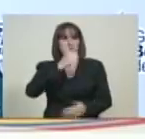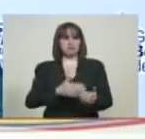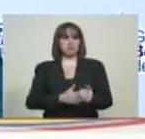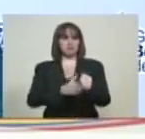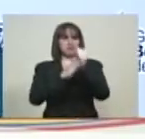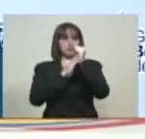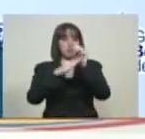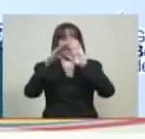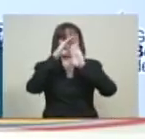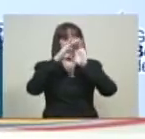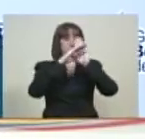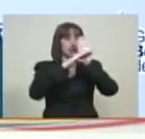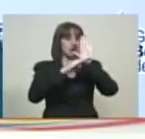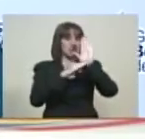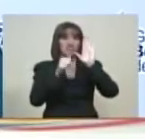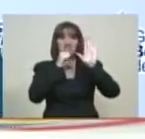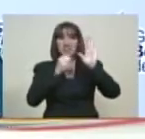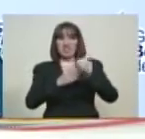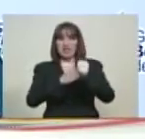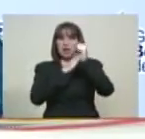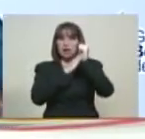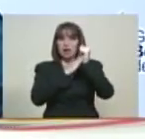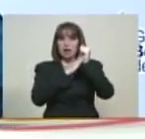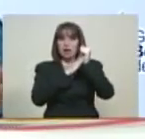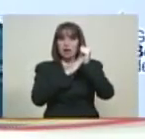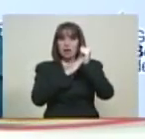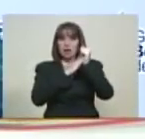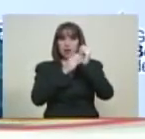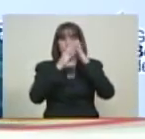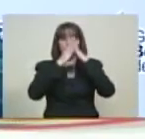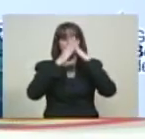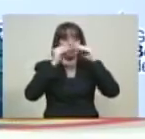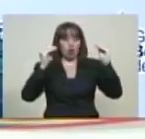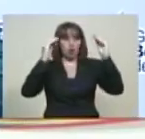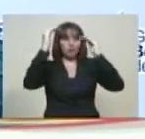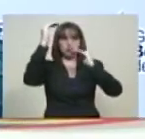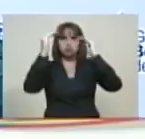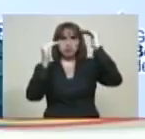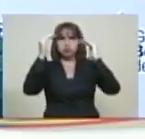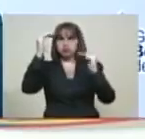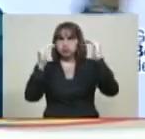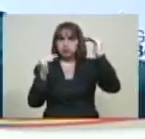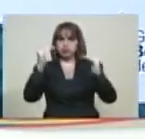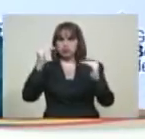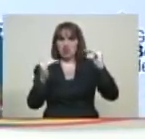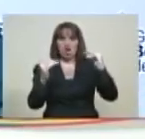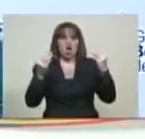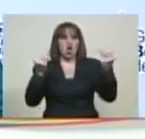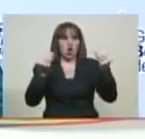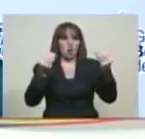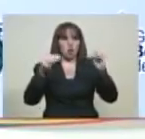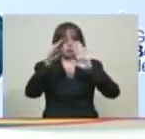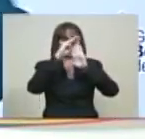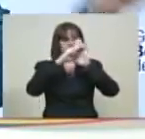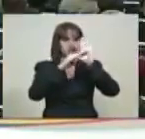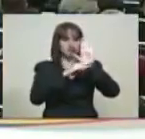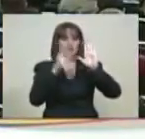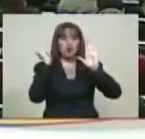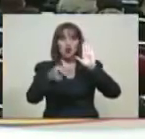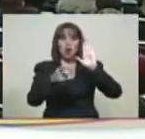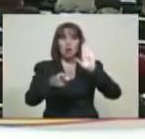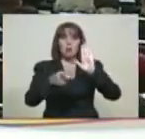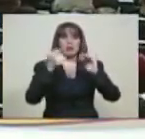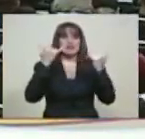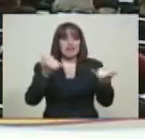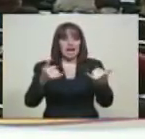las directrices y las guías para la reestructuración de todos los mercados municipales del país todos los